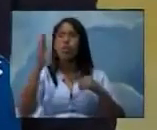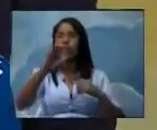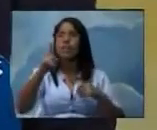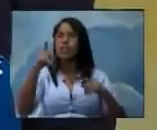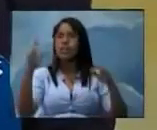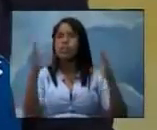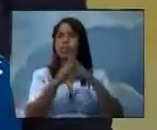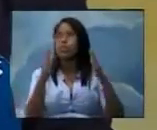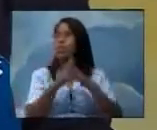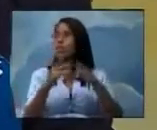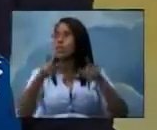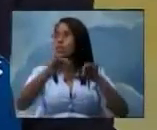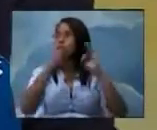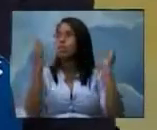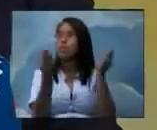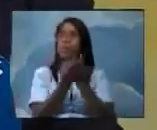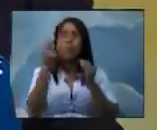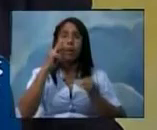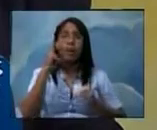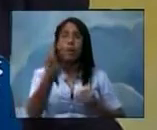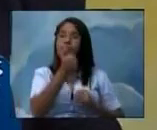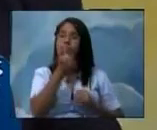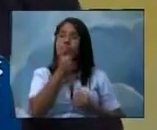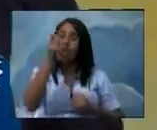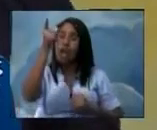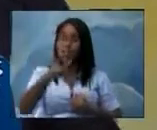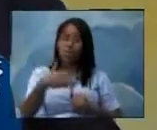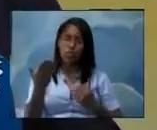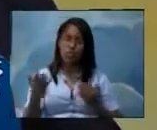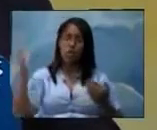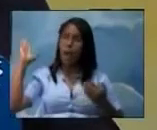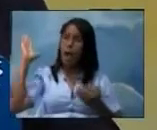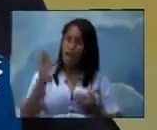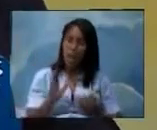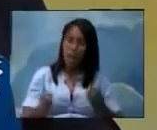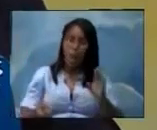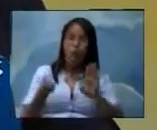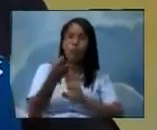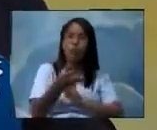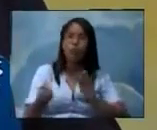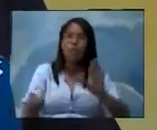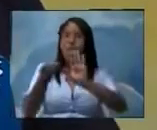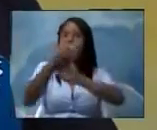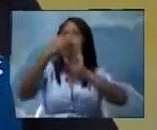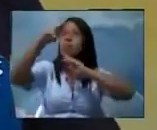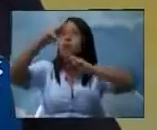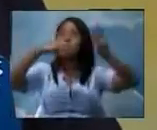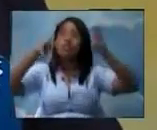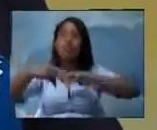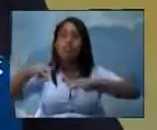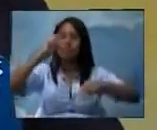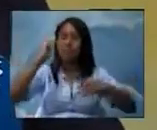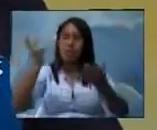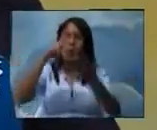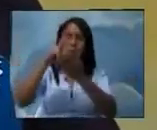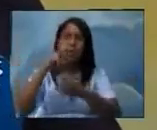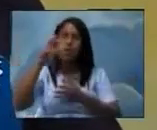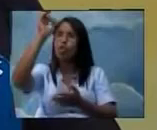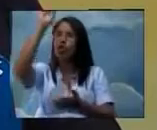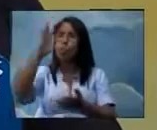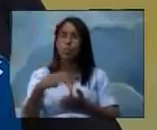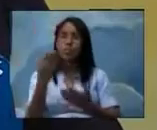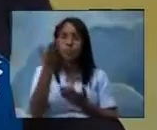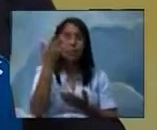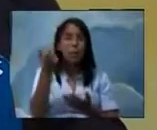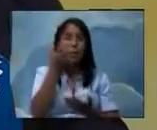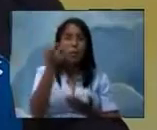están en su casa, en sus hogares, para ver quiénes son los que van a traer la ofrenda misionera. Dios va a estar viendo los pastores que